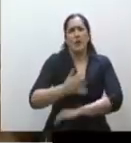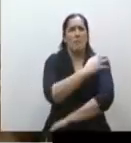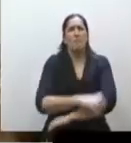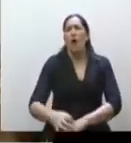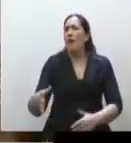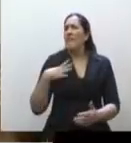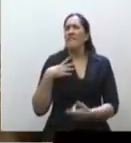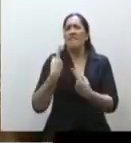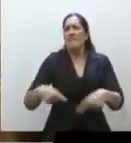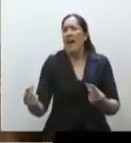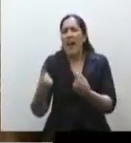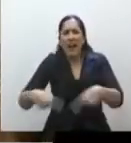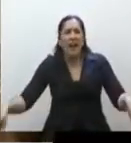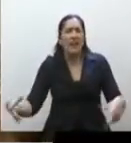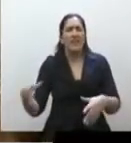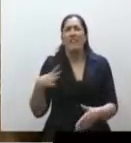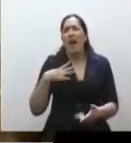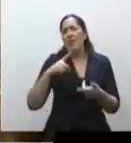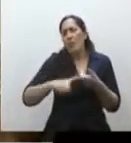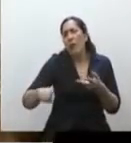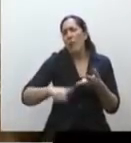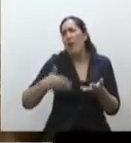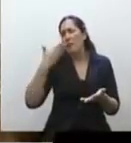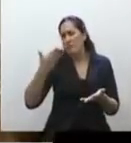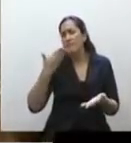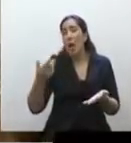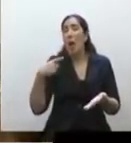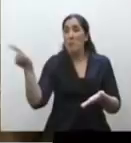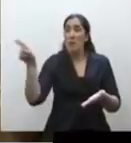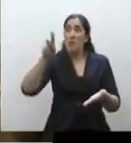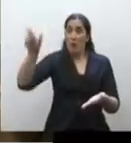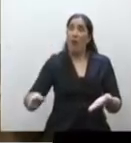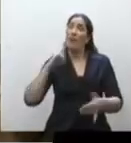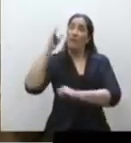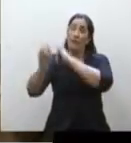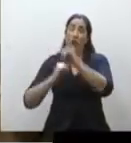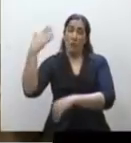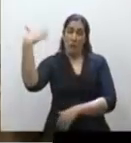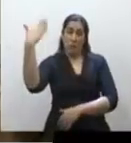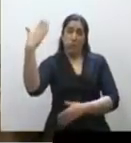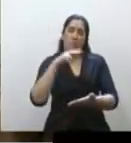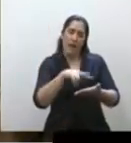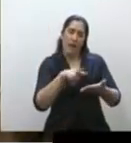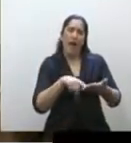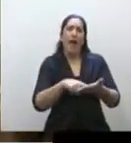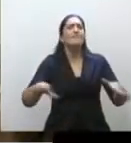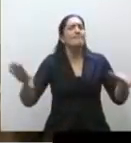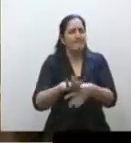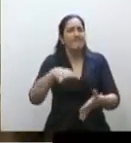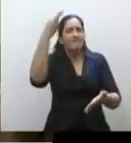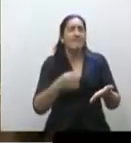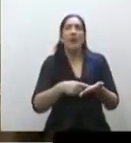de recursos, etcétera, etcétera. Miren, acá tengo lo que dijo el miembro informante y dice, y este es el verdadero drama que no